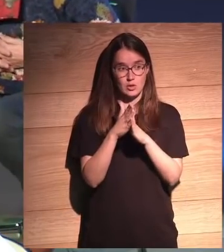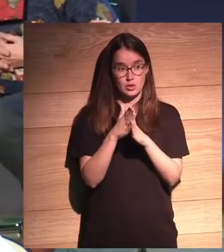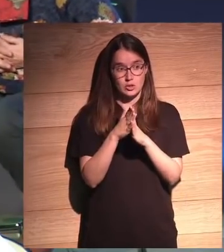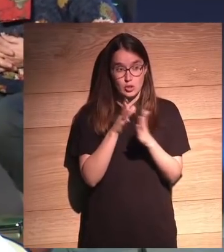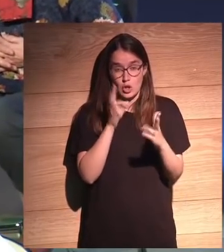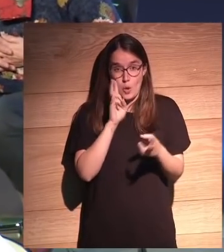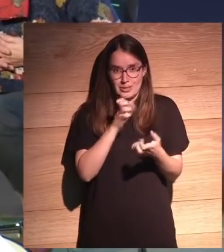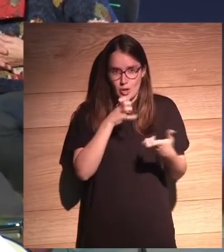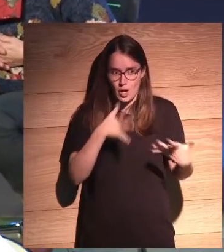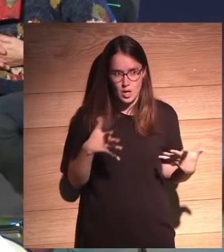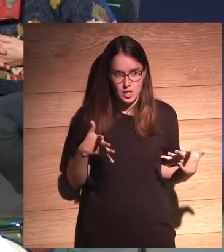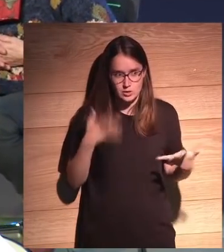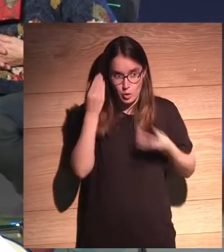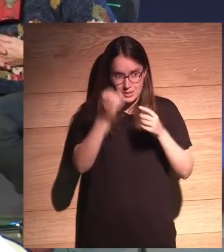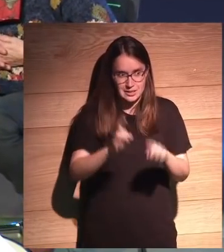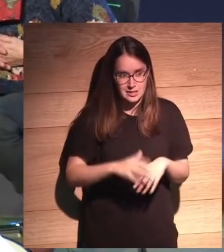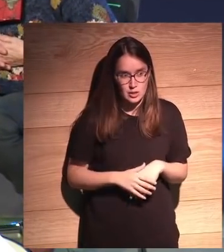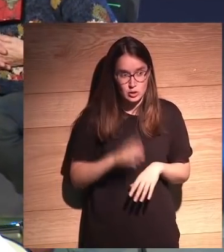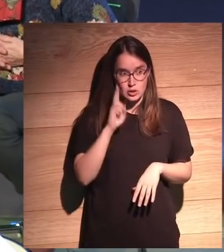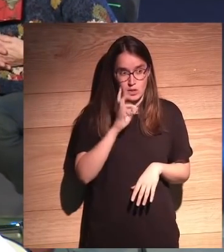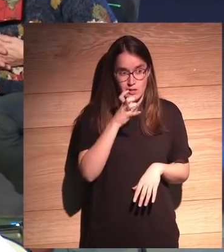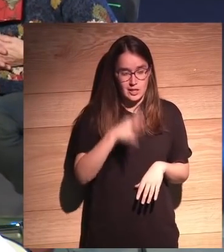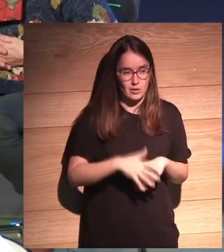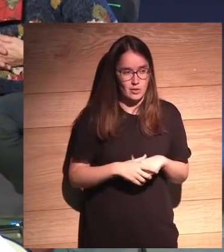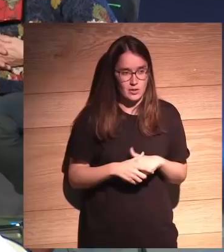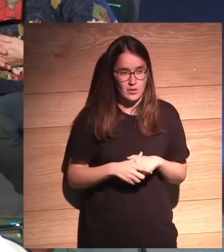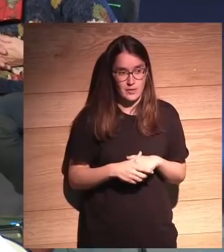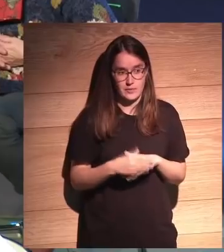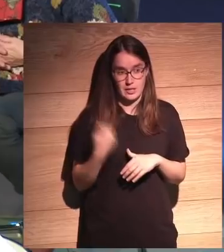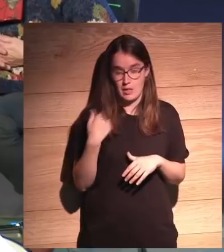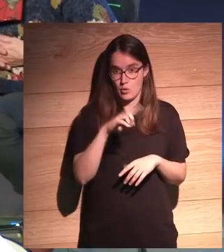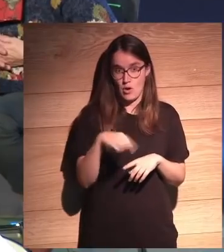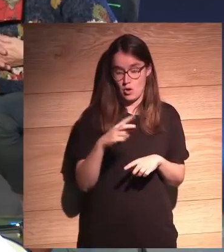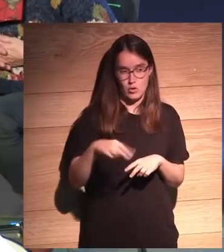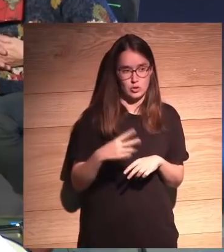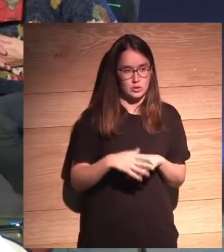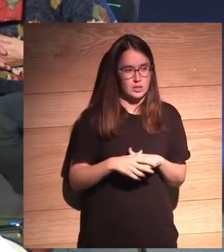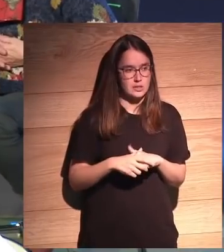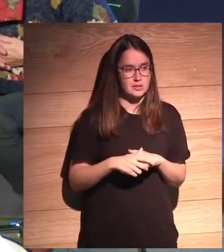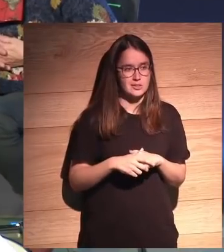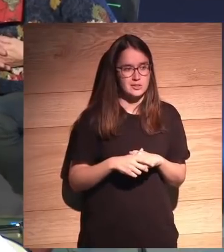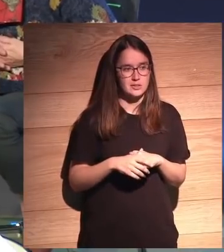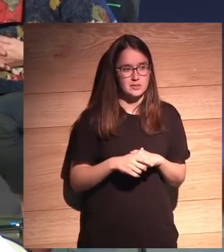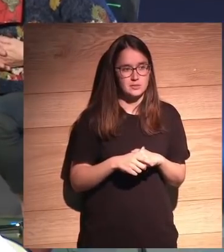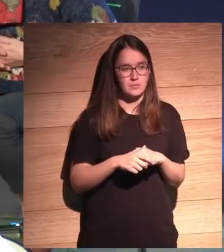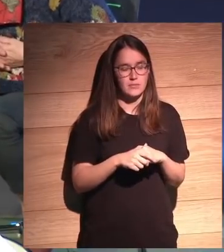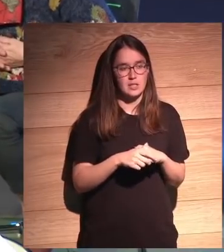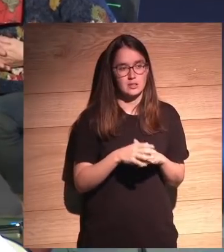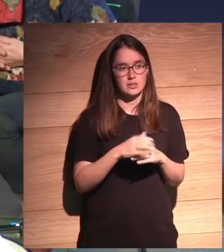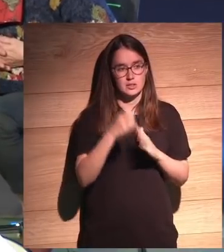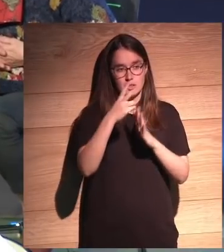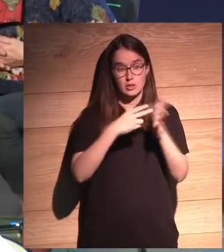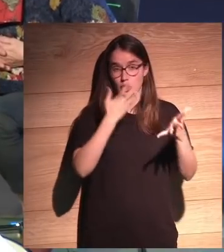lo acabo de ver, no creáis, lo estoy viendo desde hace 1 hora o 2 horas por primera vez. Pero nos hemos atrevido a meter